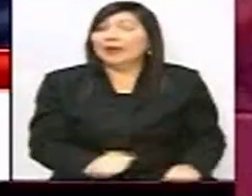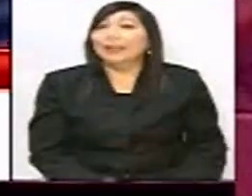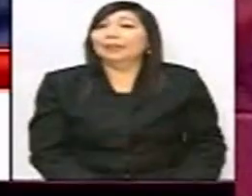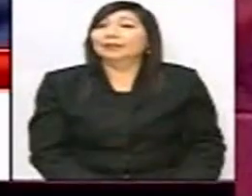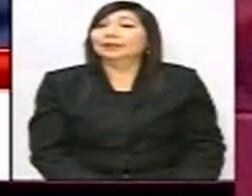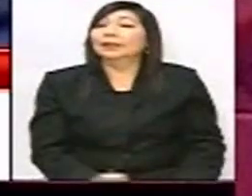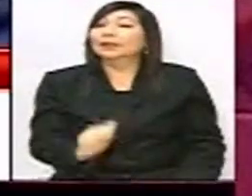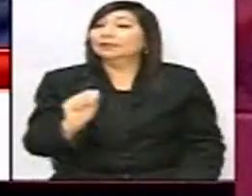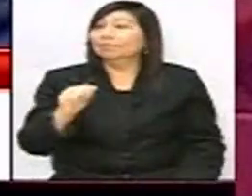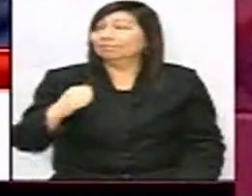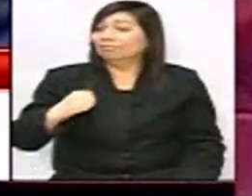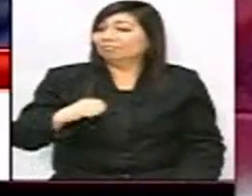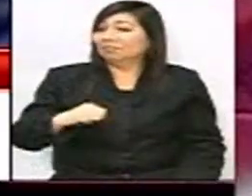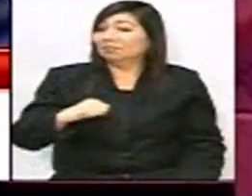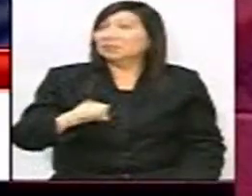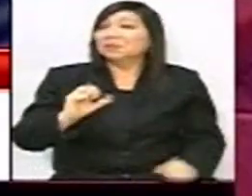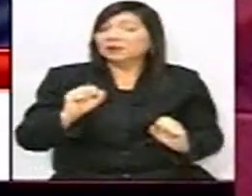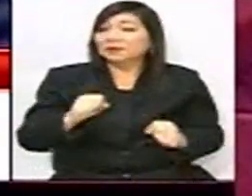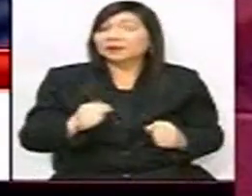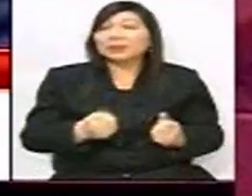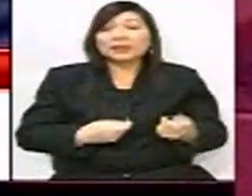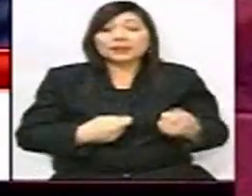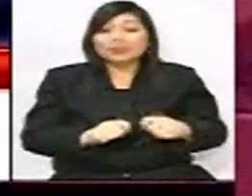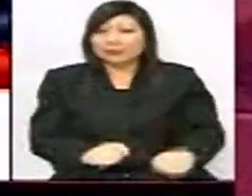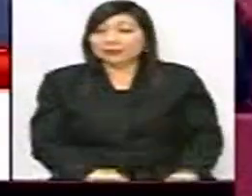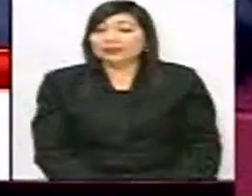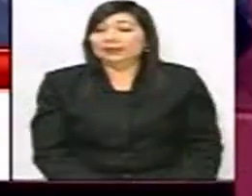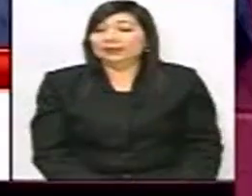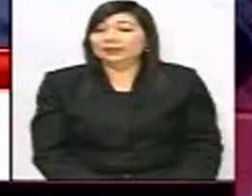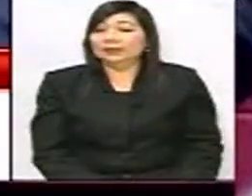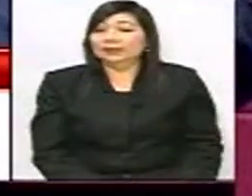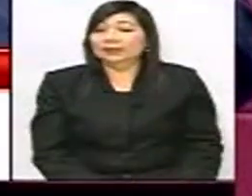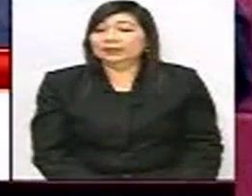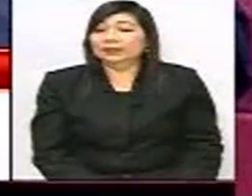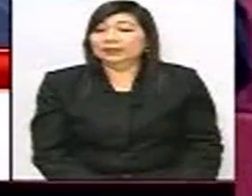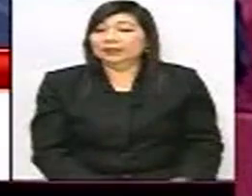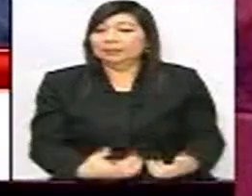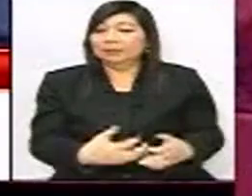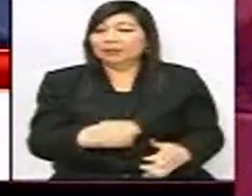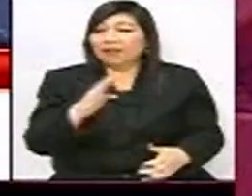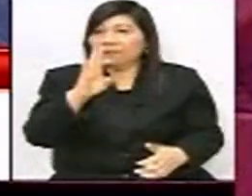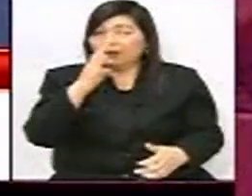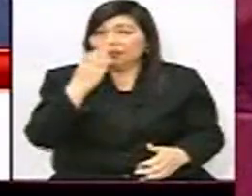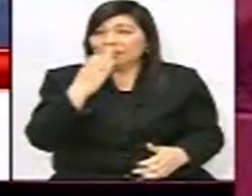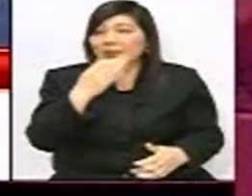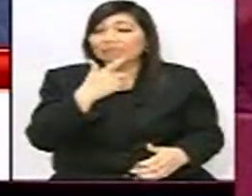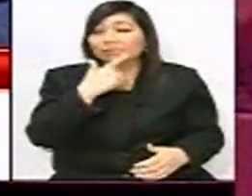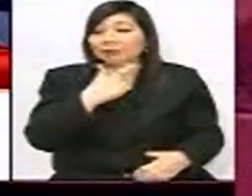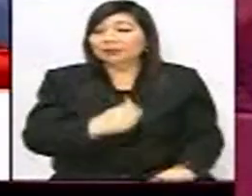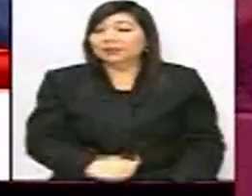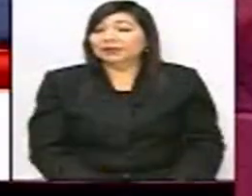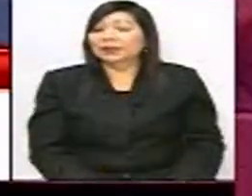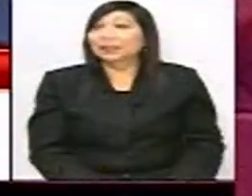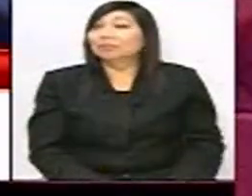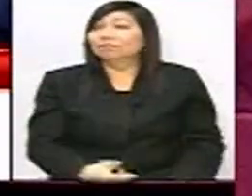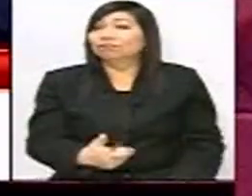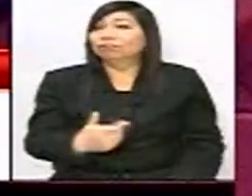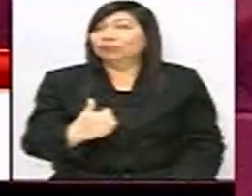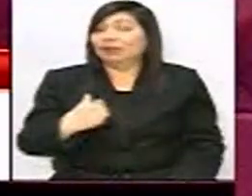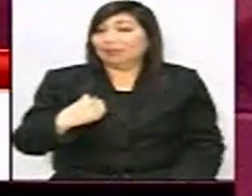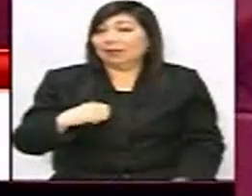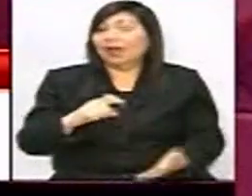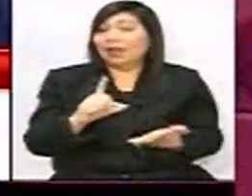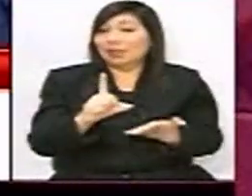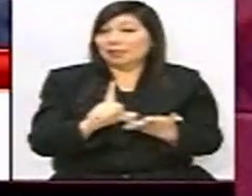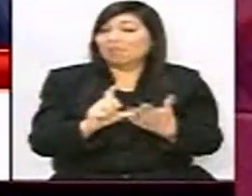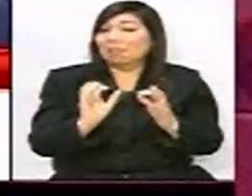si es que la Municipalidad de Lima autorizó la venta de acciones a la empresa francesa Línea María. Lo que la Municipalidad de Lima